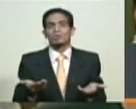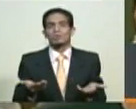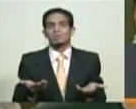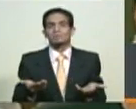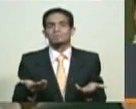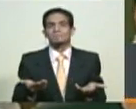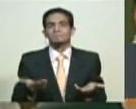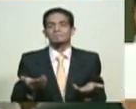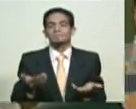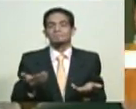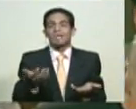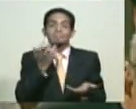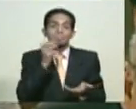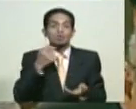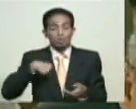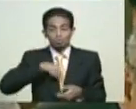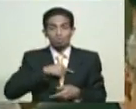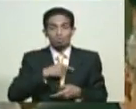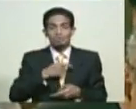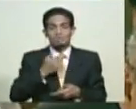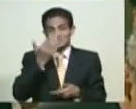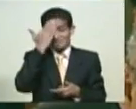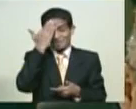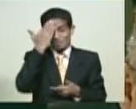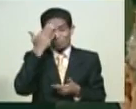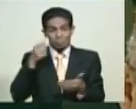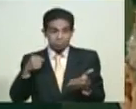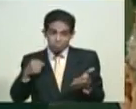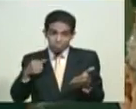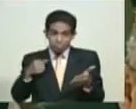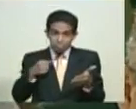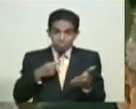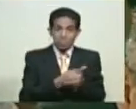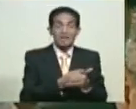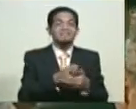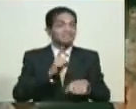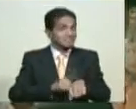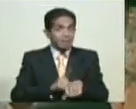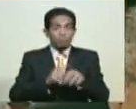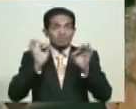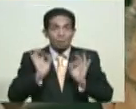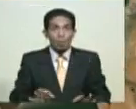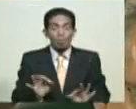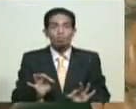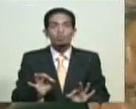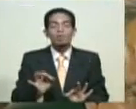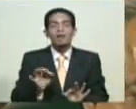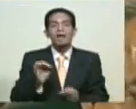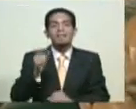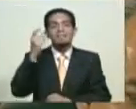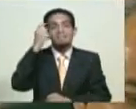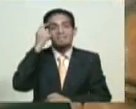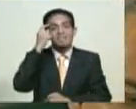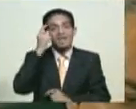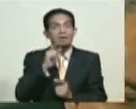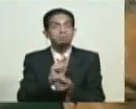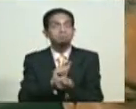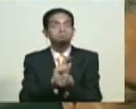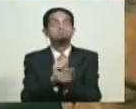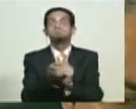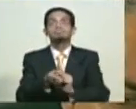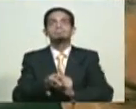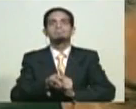darnos la certeza y la seguridad de que la reconversión monetaria el día pautado será un